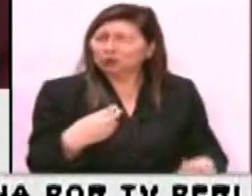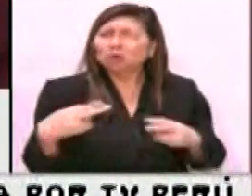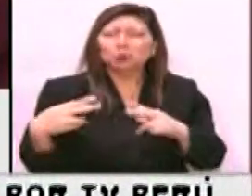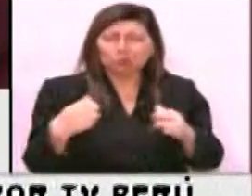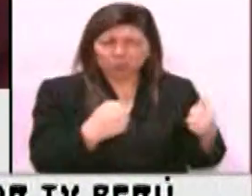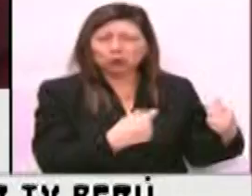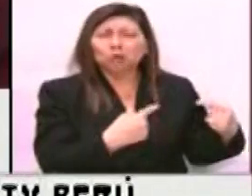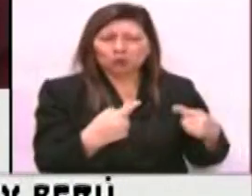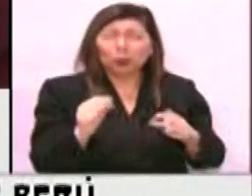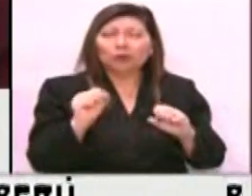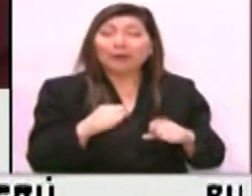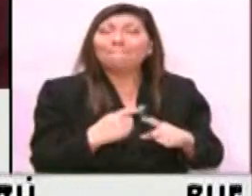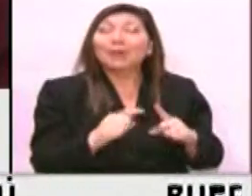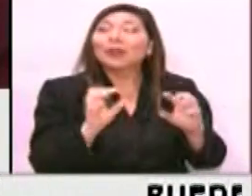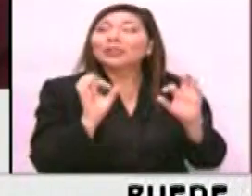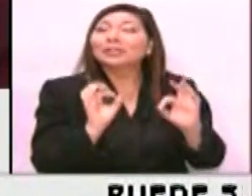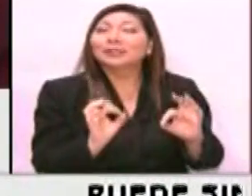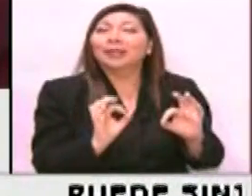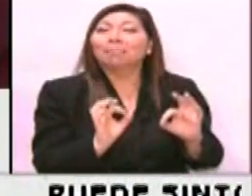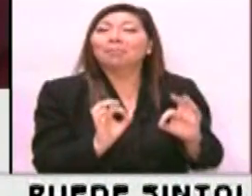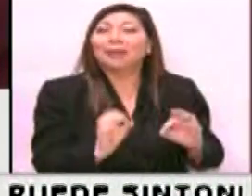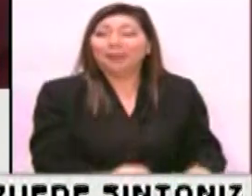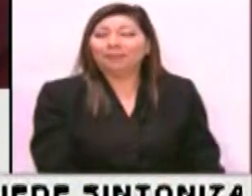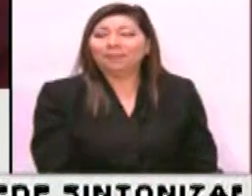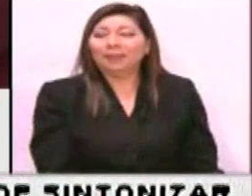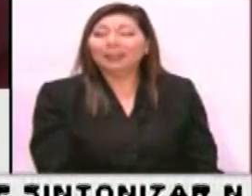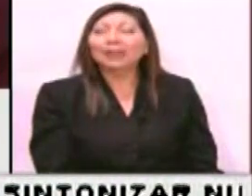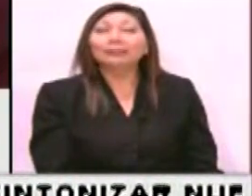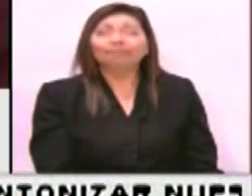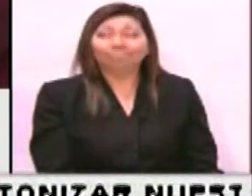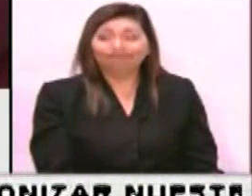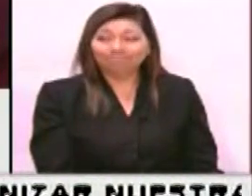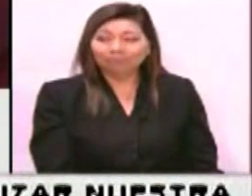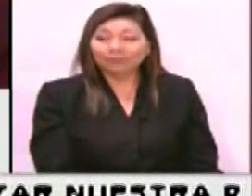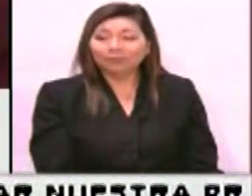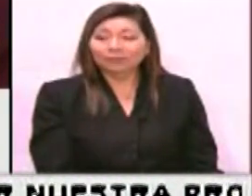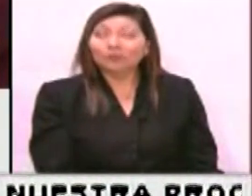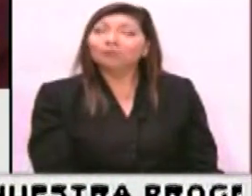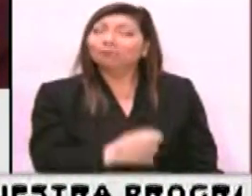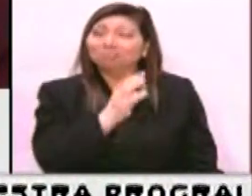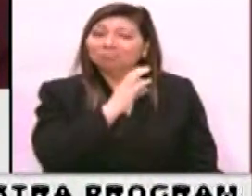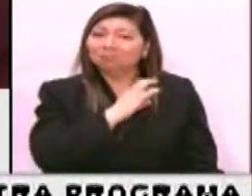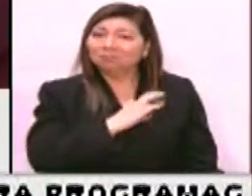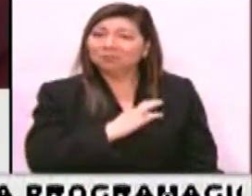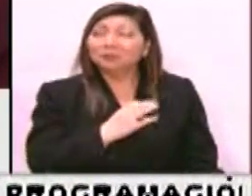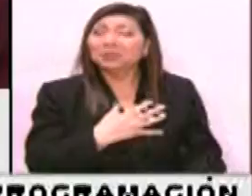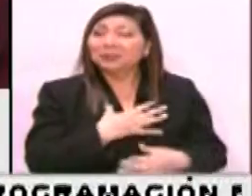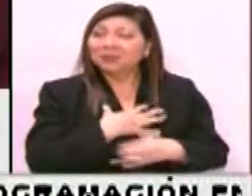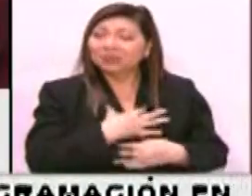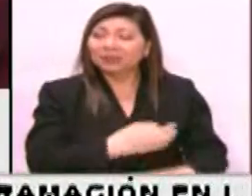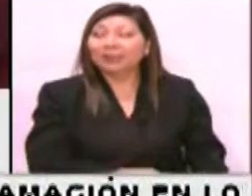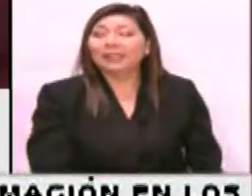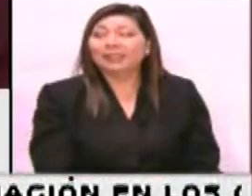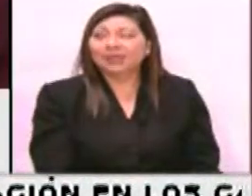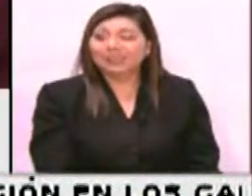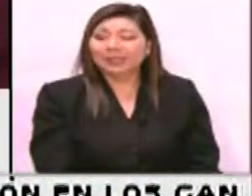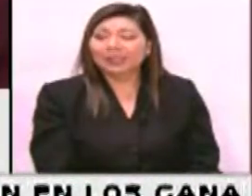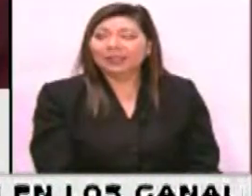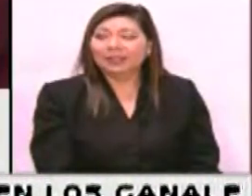mucho. Pero siempre ha habido acá, efectivamente, un espíritu interesante.